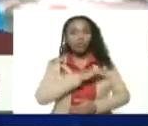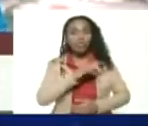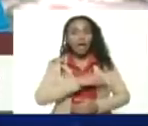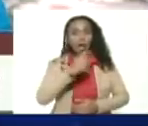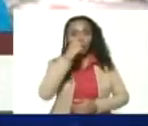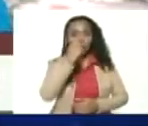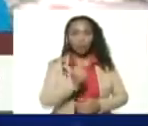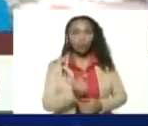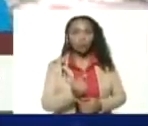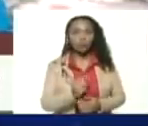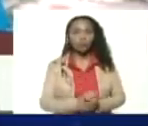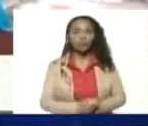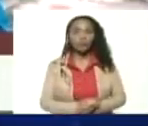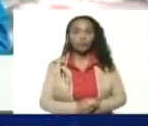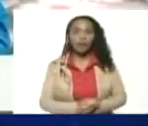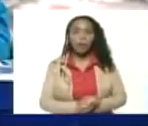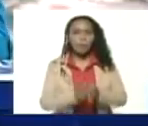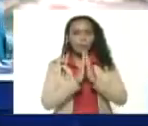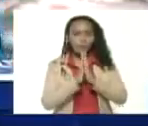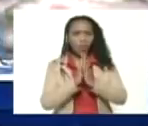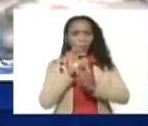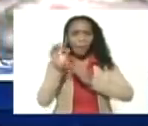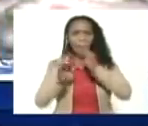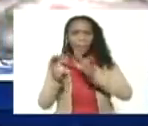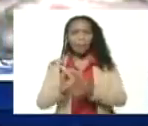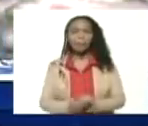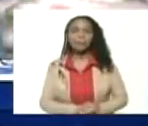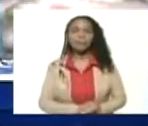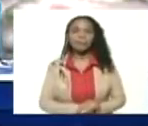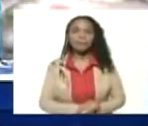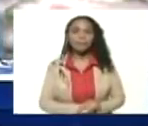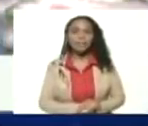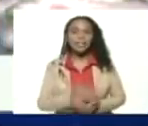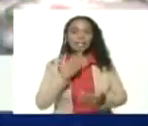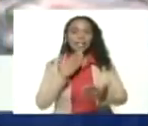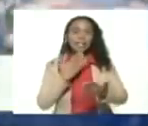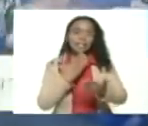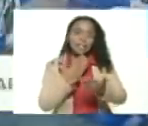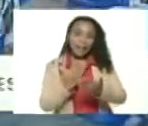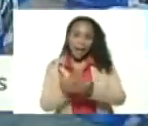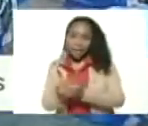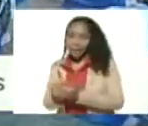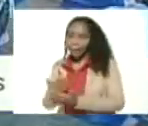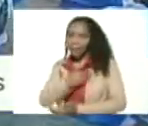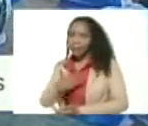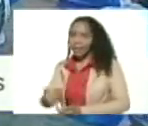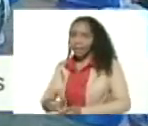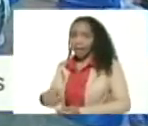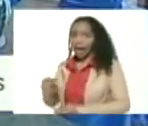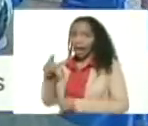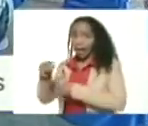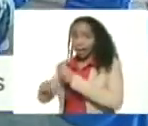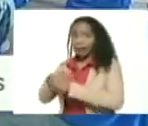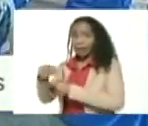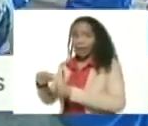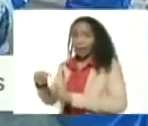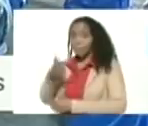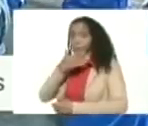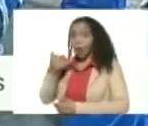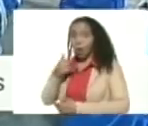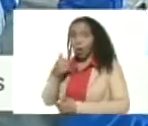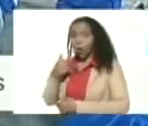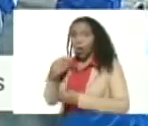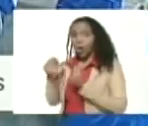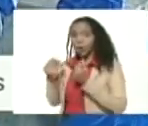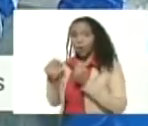Zamora, Sociedad Anónima. Por favor. Muchísimas gracias, presidente. Bueno, en efecto, en aras de hacer más eficientes los